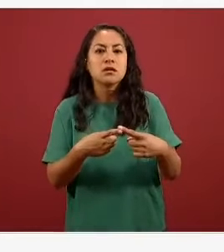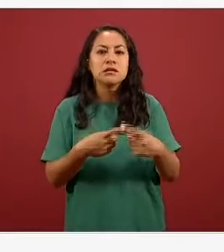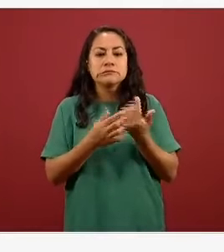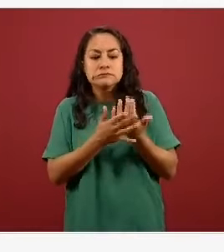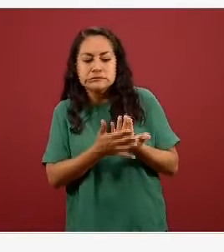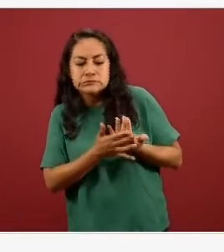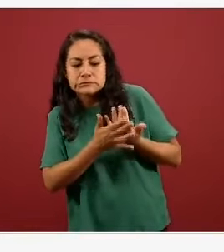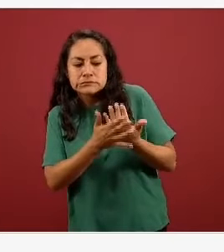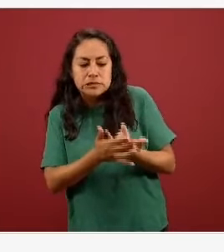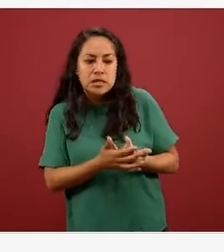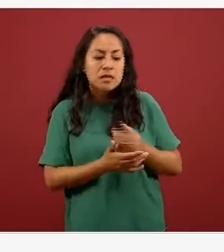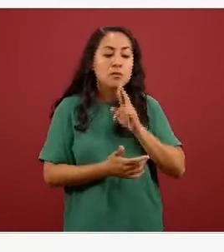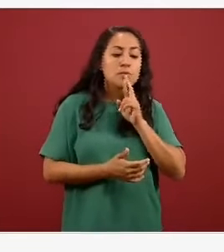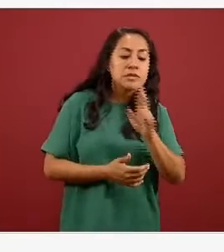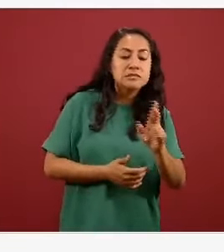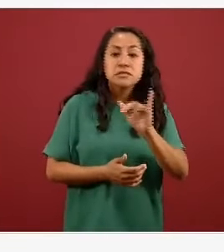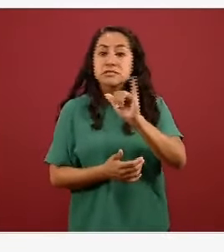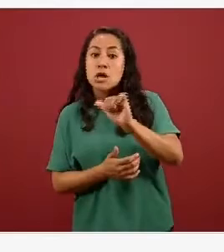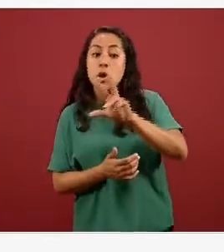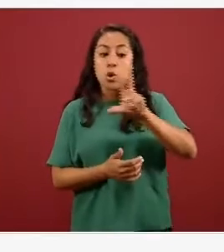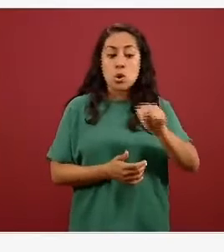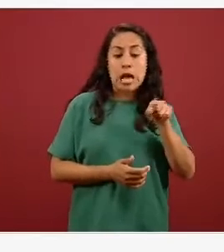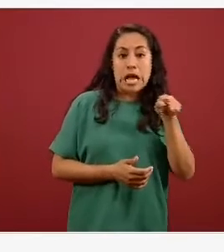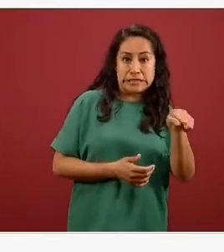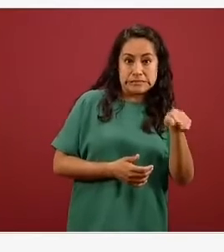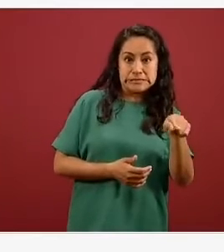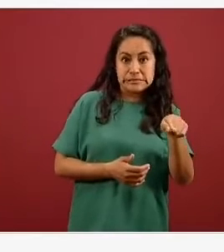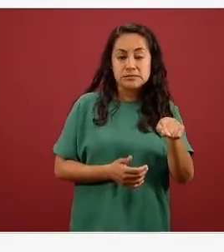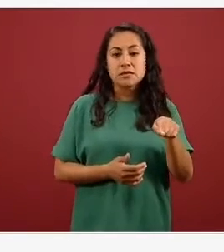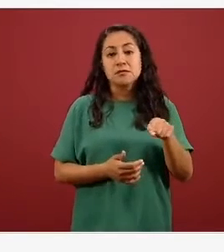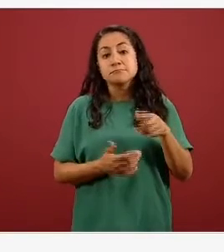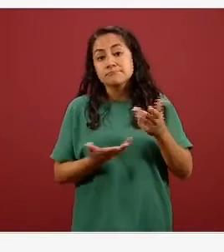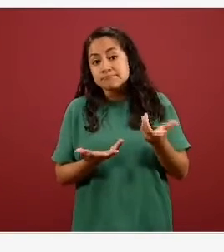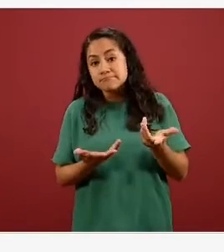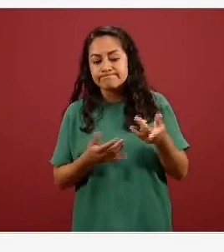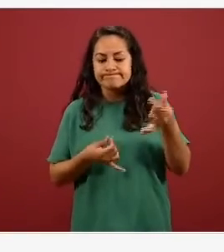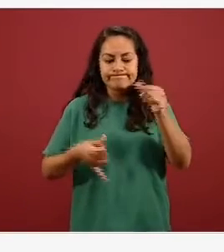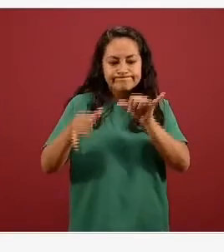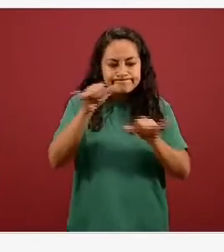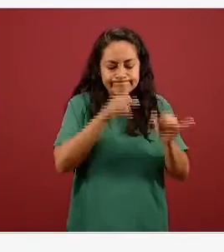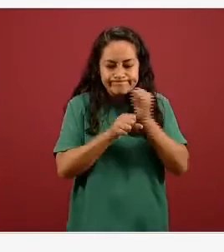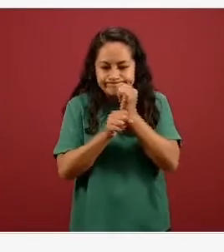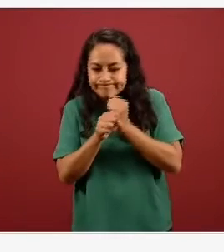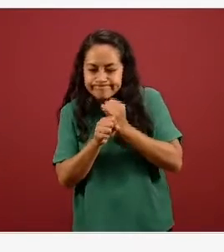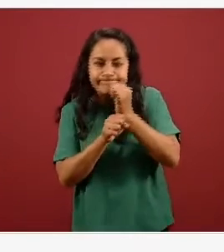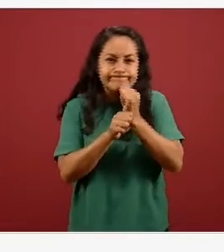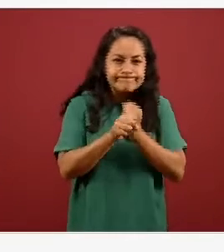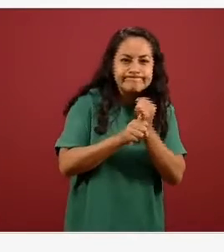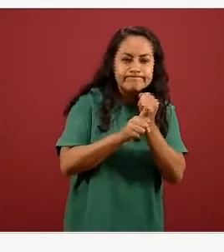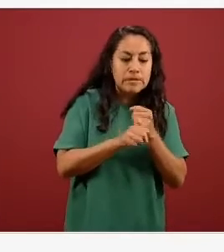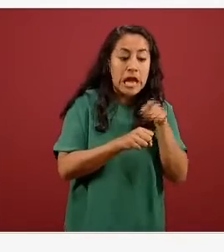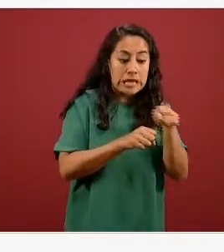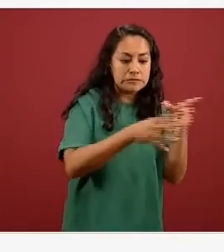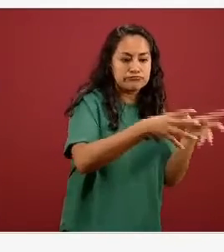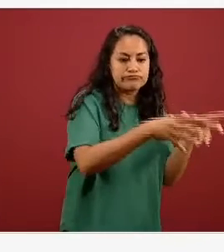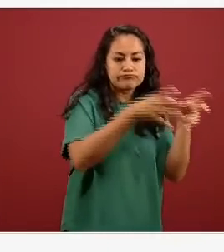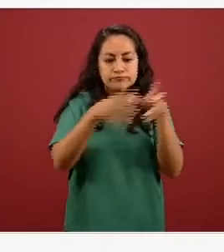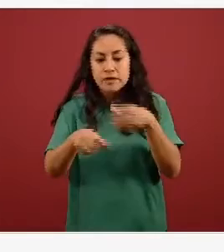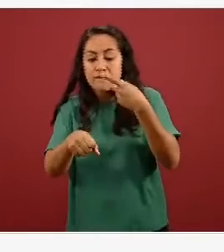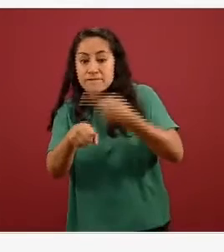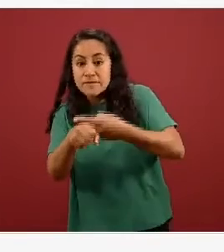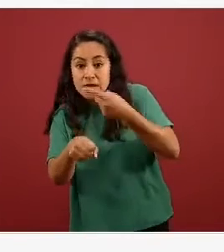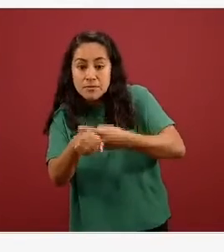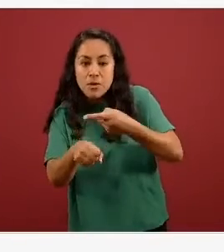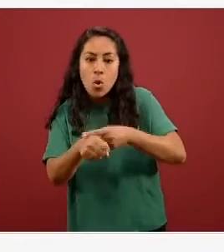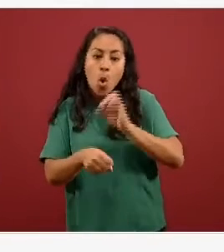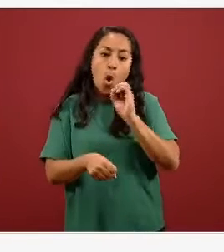esperando finalmente un resultado de su prueba para ver si pasan a formar parte de las columnas rojas